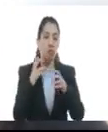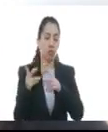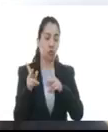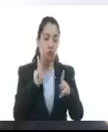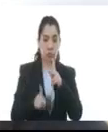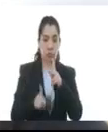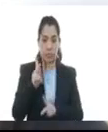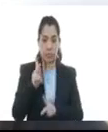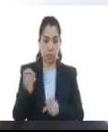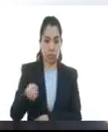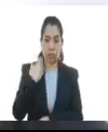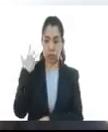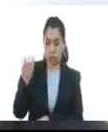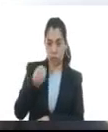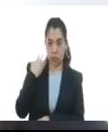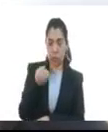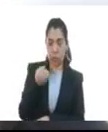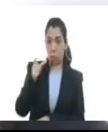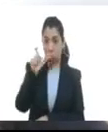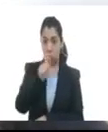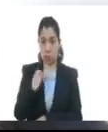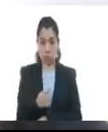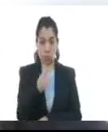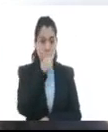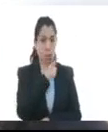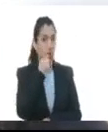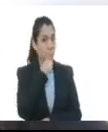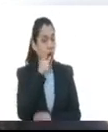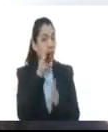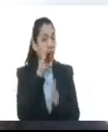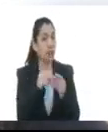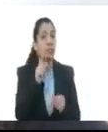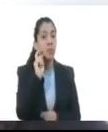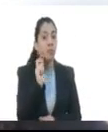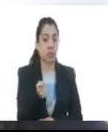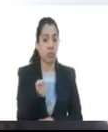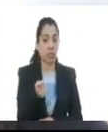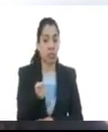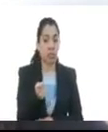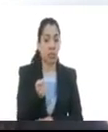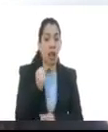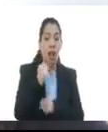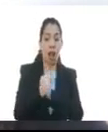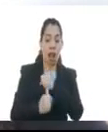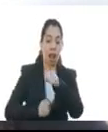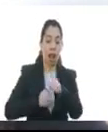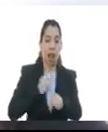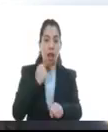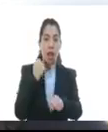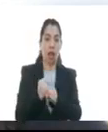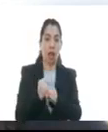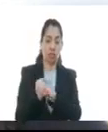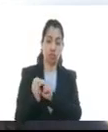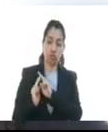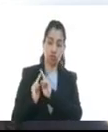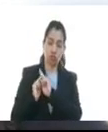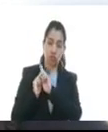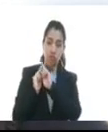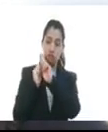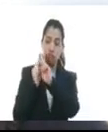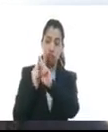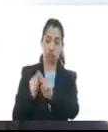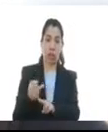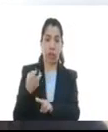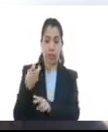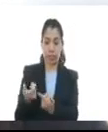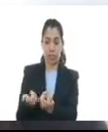desaparece una lengua, solo significa los años de discriminación que ha tenido esta comunidad y esta